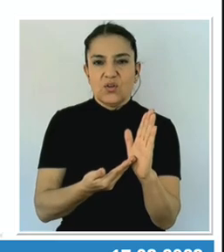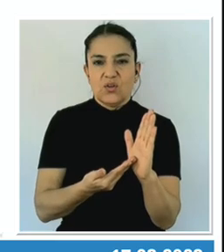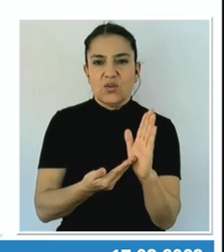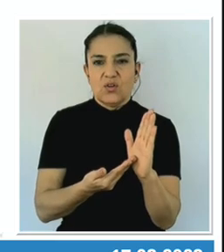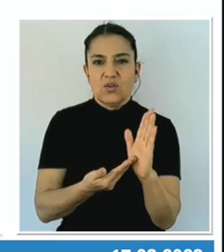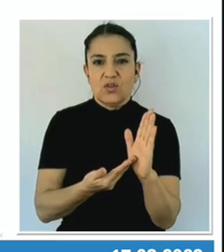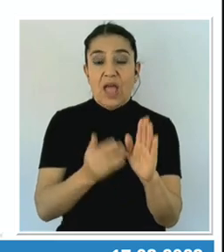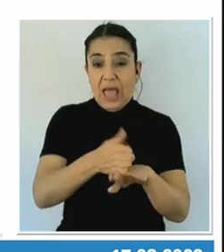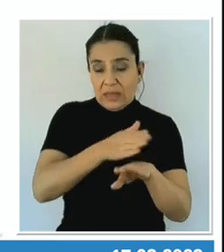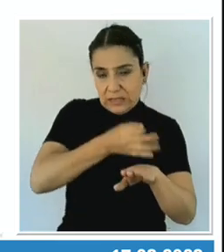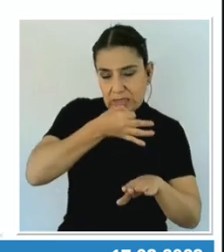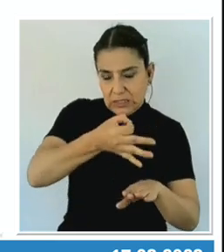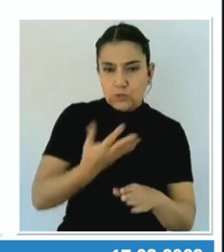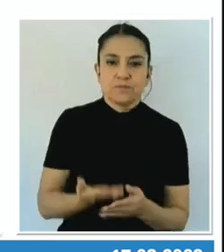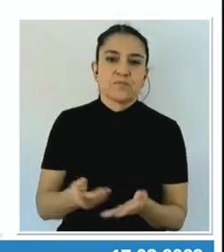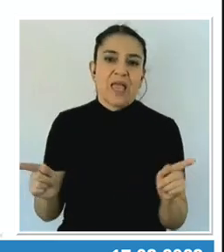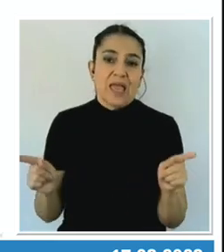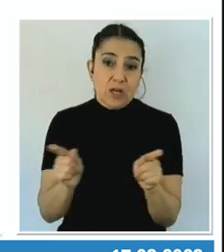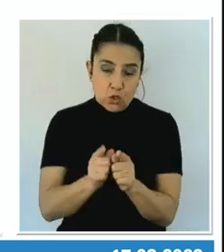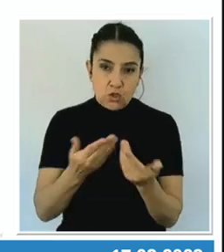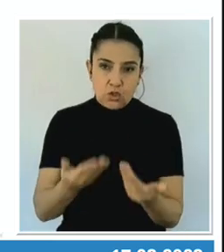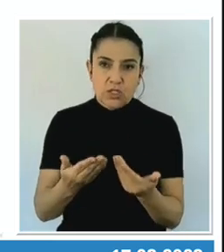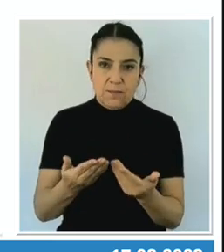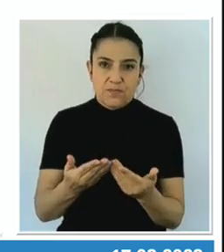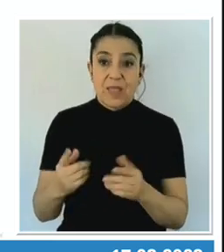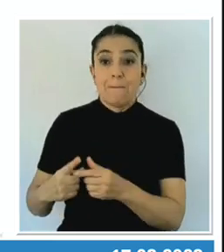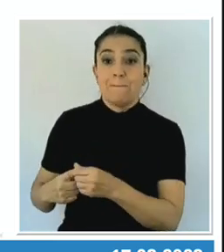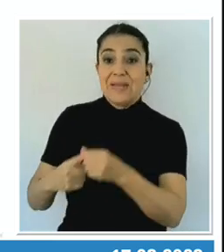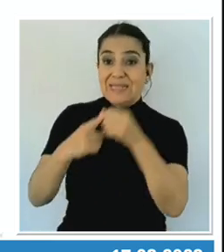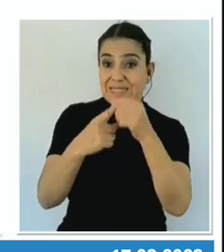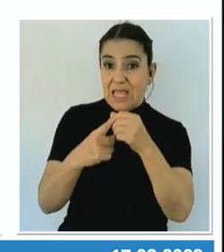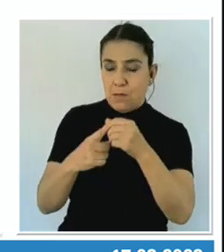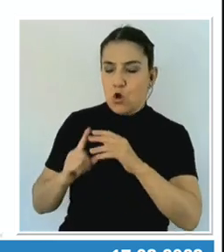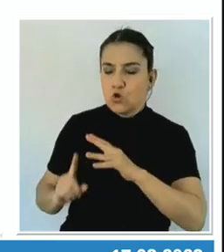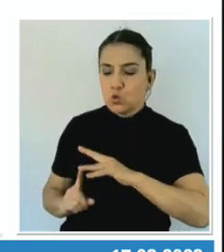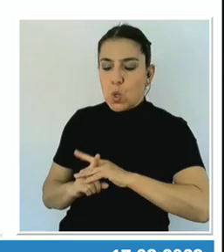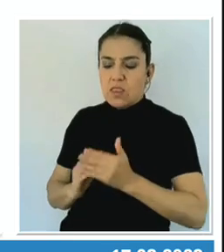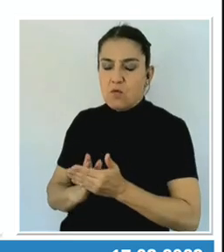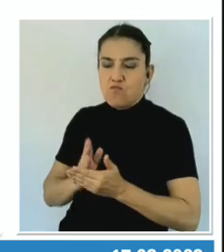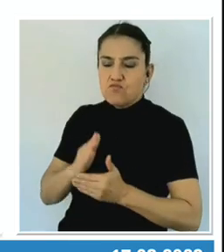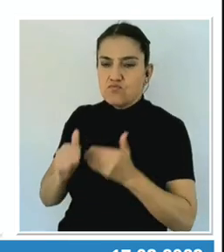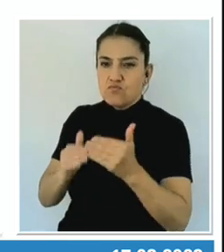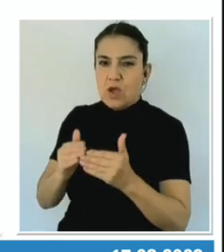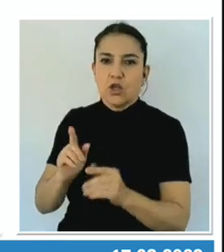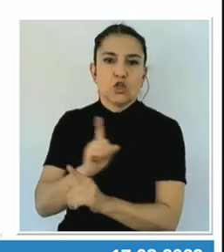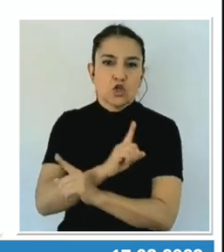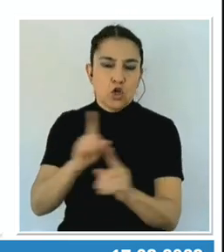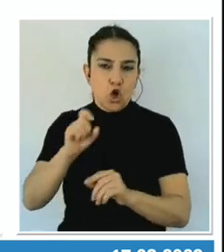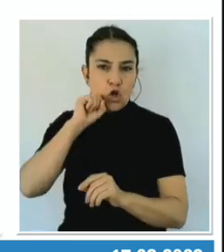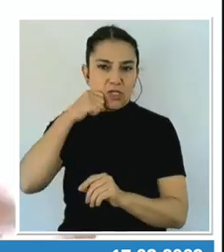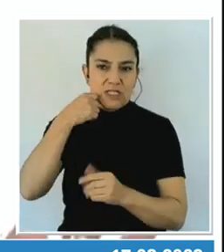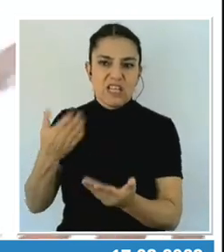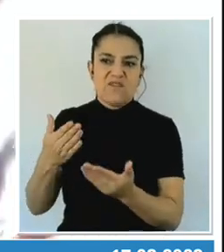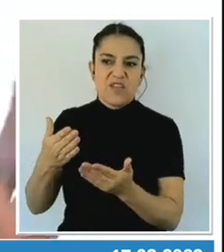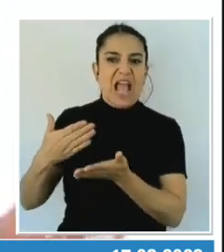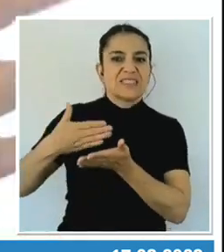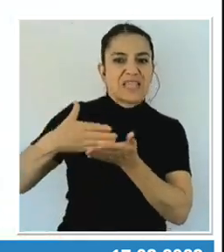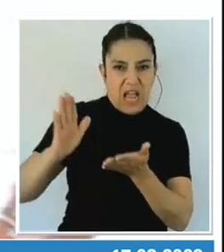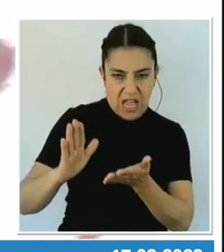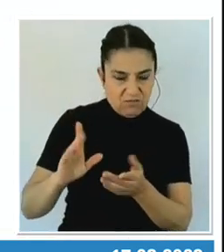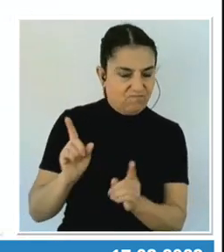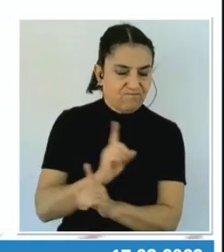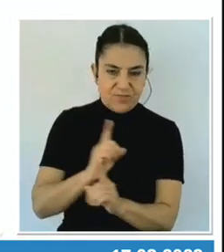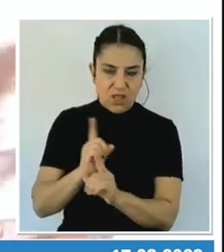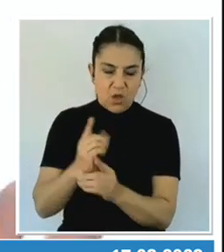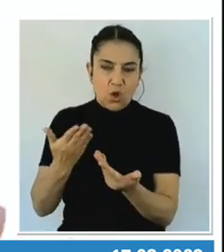resumen, el hecho de que un principio sea emergente no justifica su descarte, de mano, y eso vale, por supuesto, y